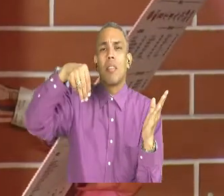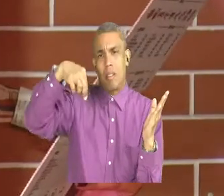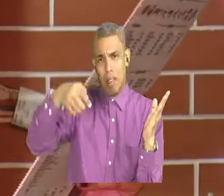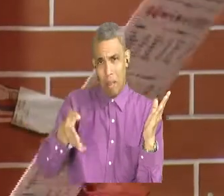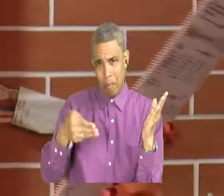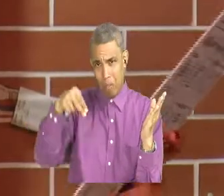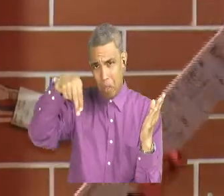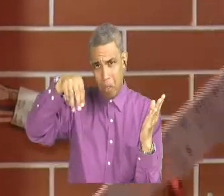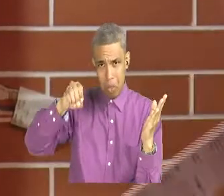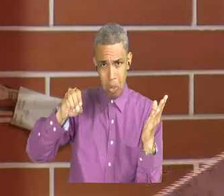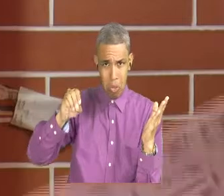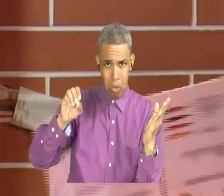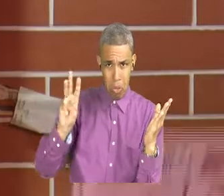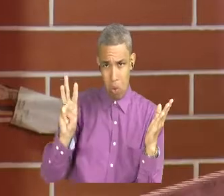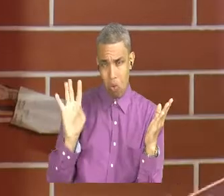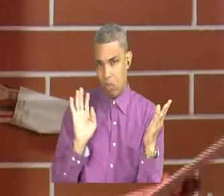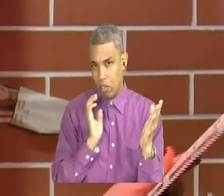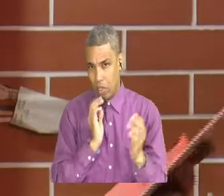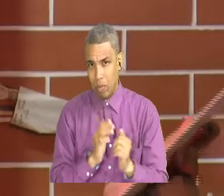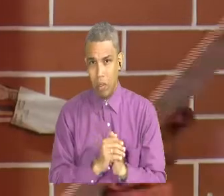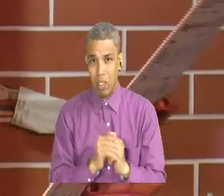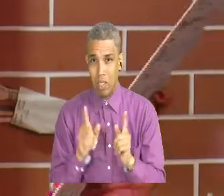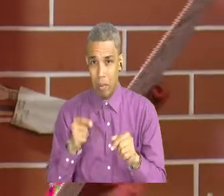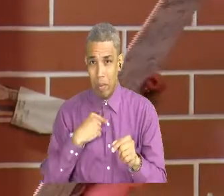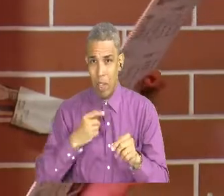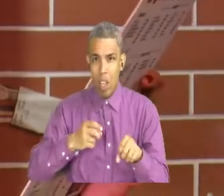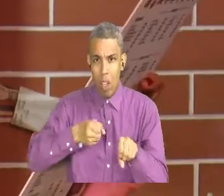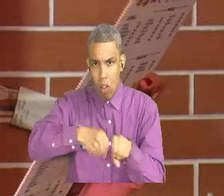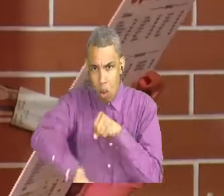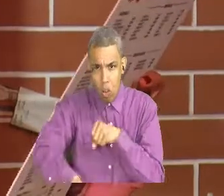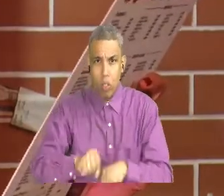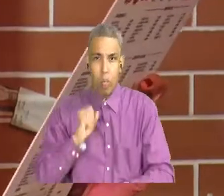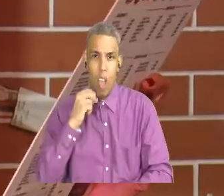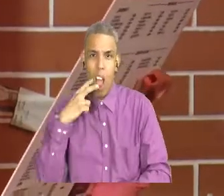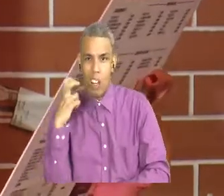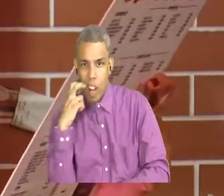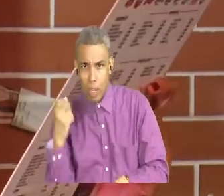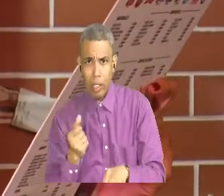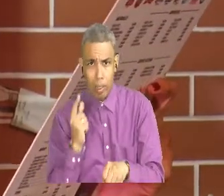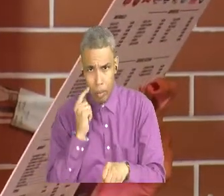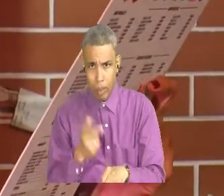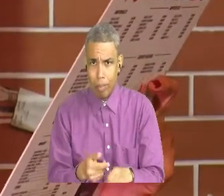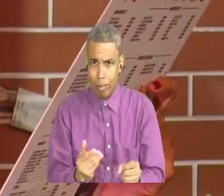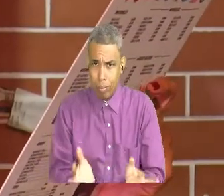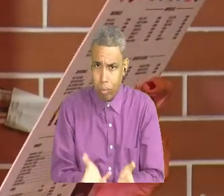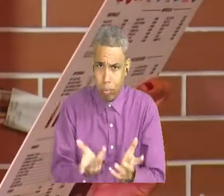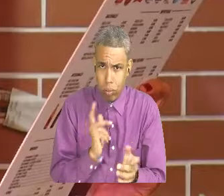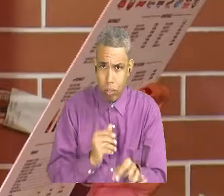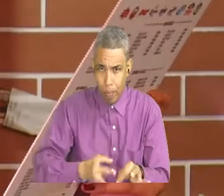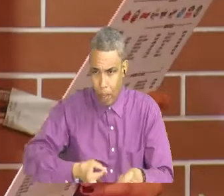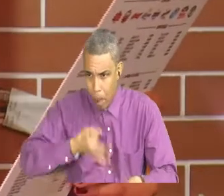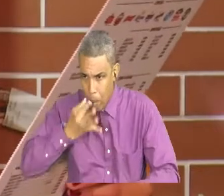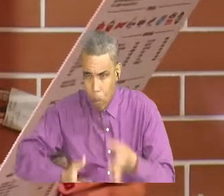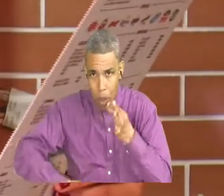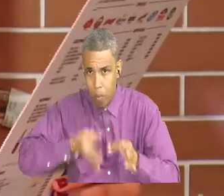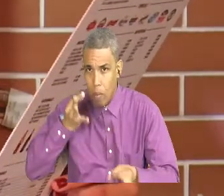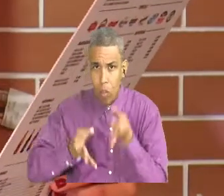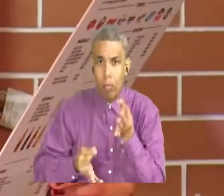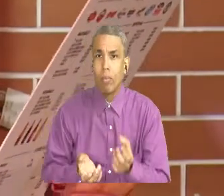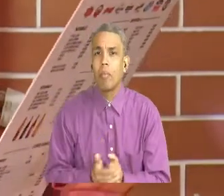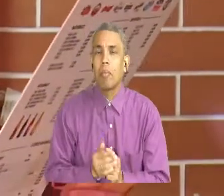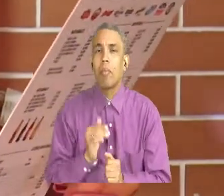pues son deliciosos cortes de carnes y variedad de cortes. Entre esas están la Tocancipá, que pues se recomienda para